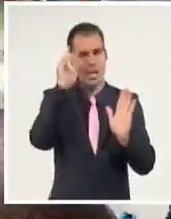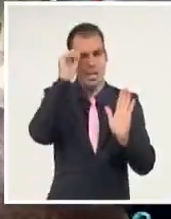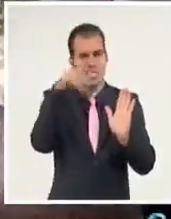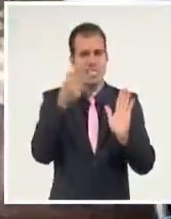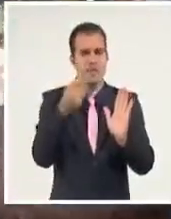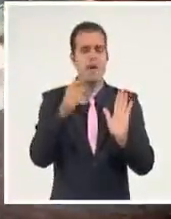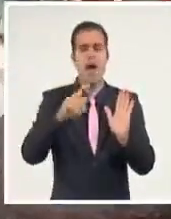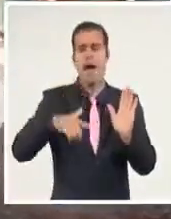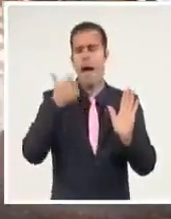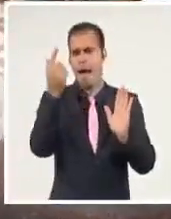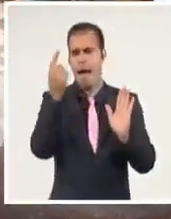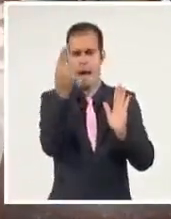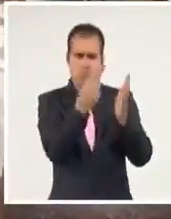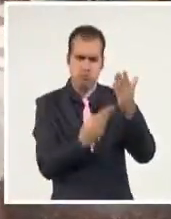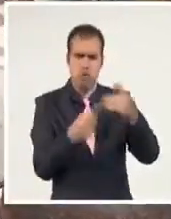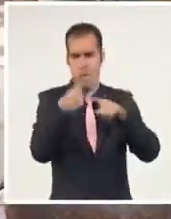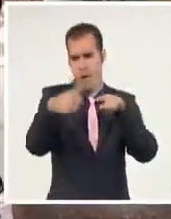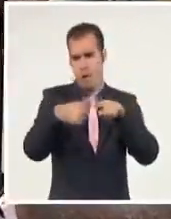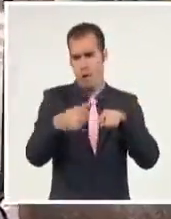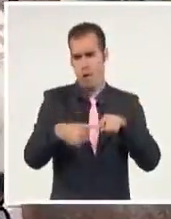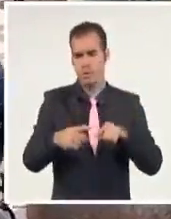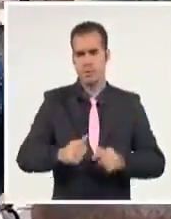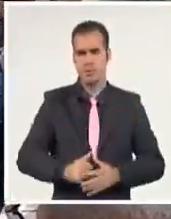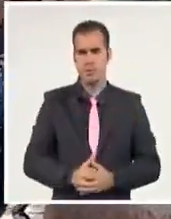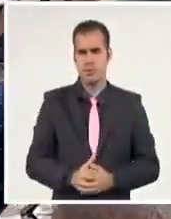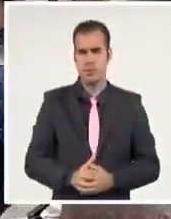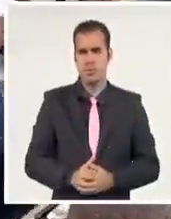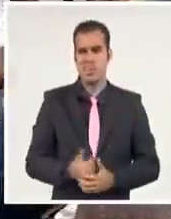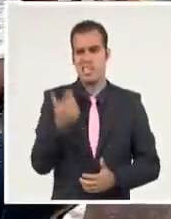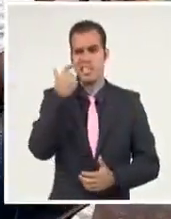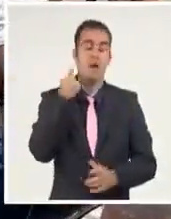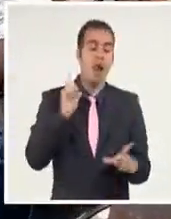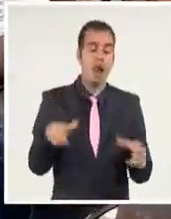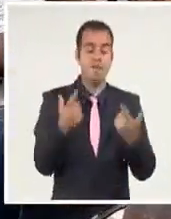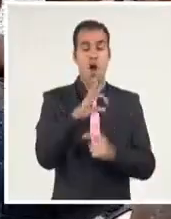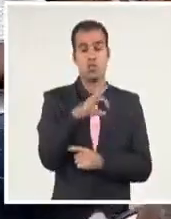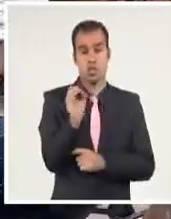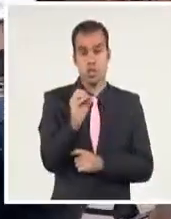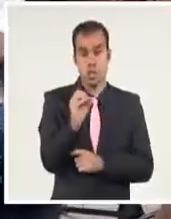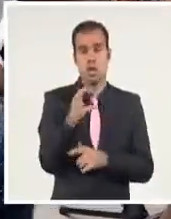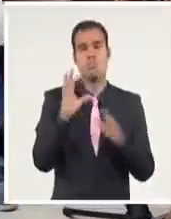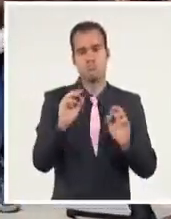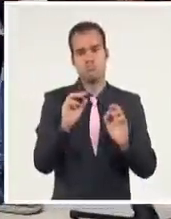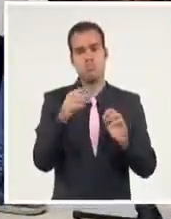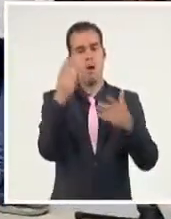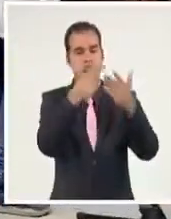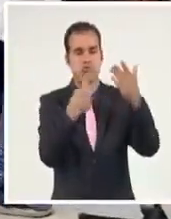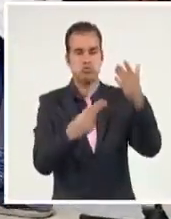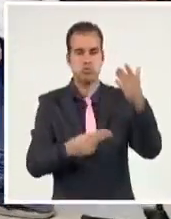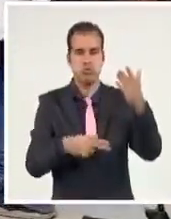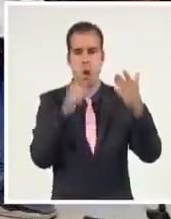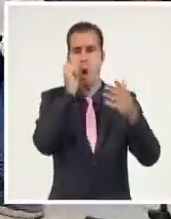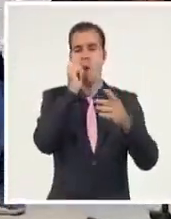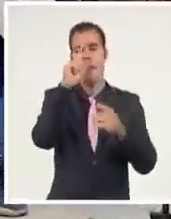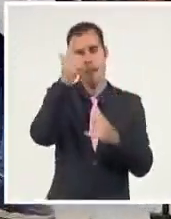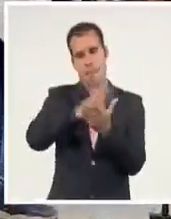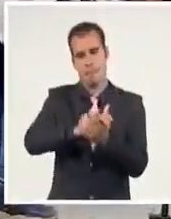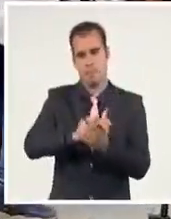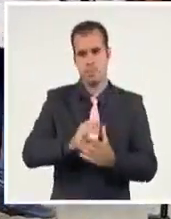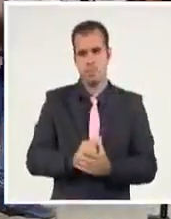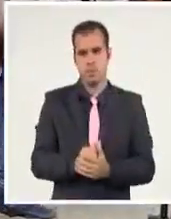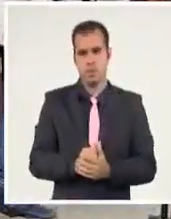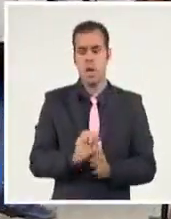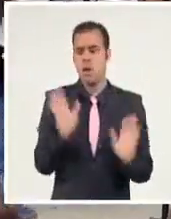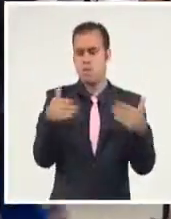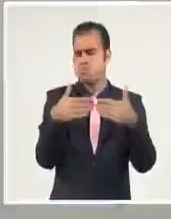artistas Osdarly Díaz y Javier Martínez, que reverencia el aniversario 80 de la mítica pintura de Wilfredo Lan. La jornada cerró con